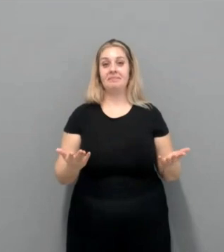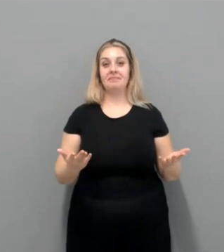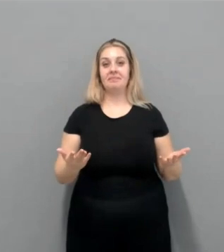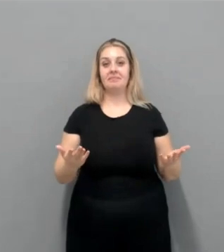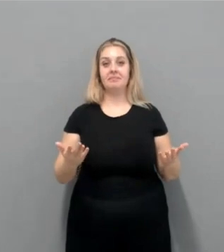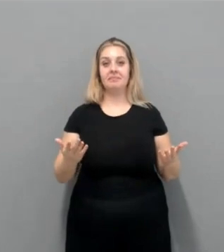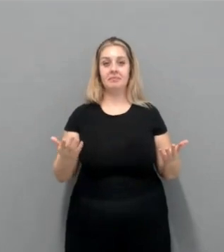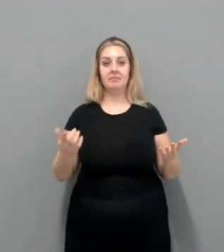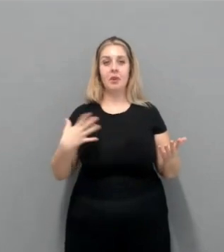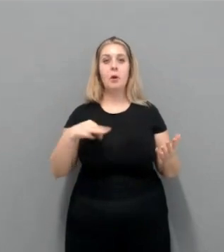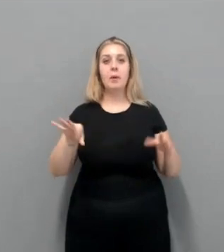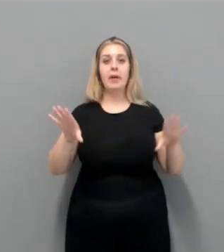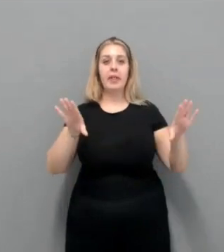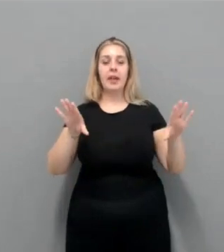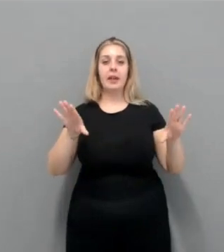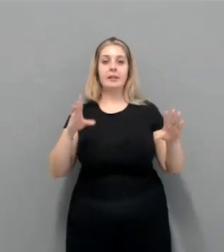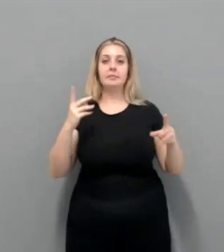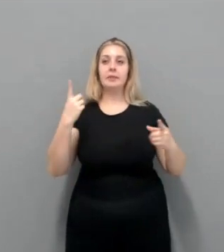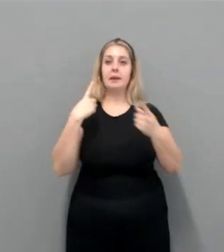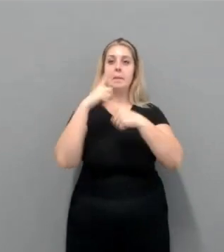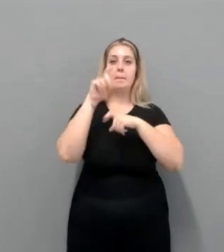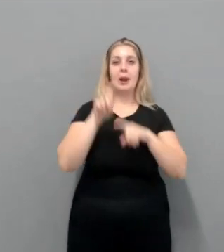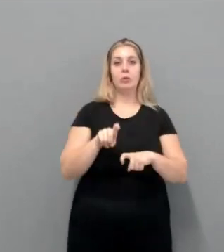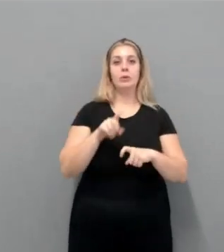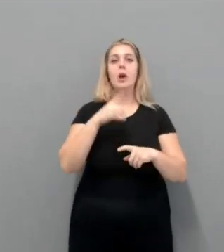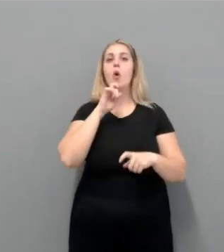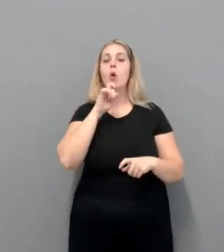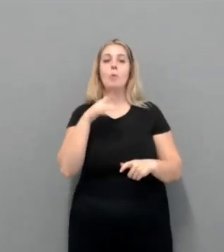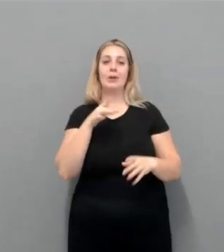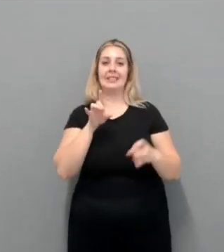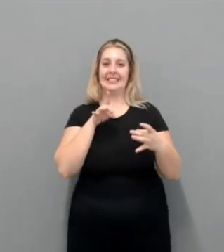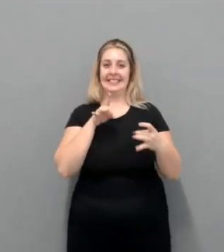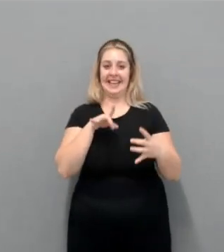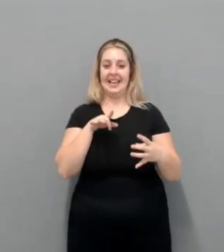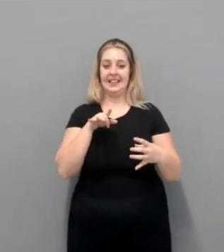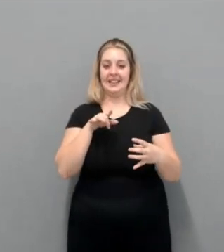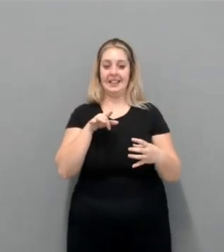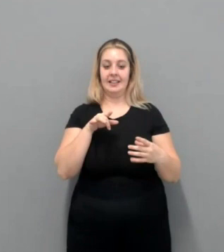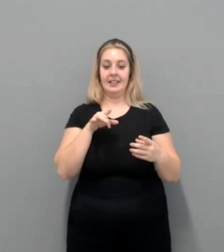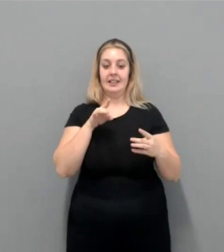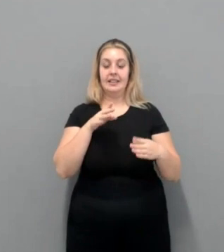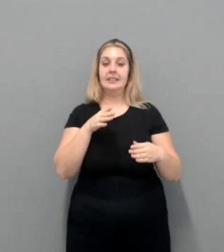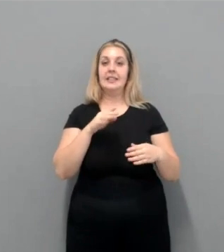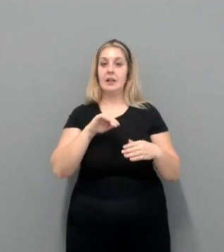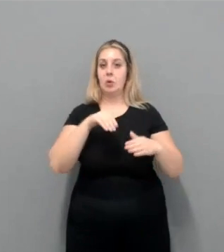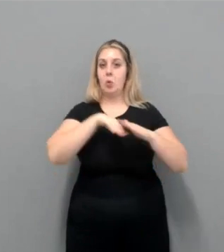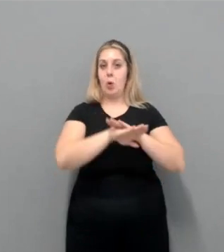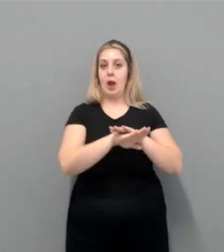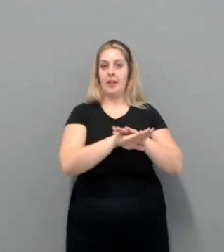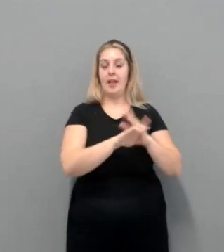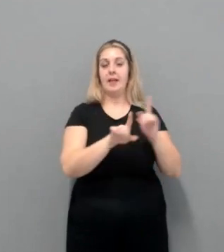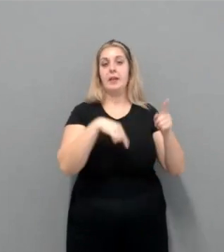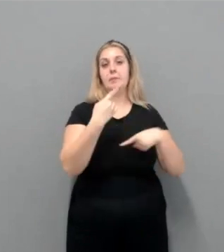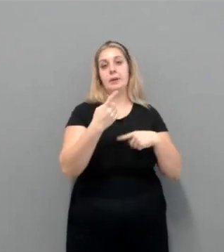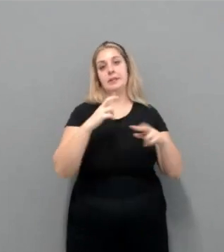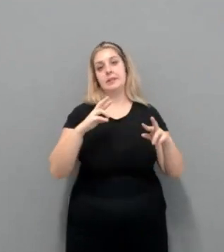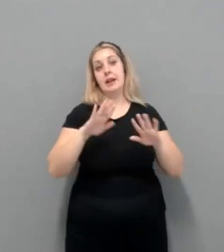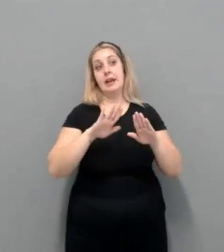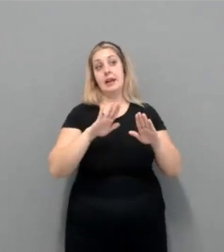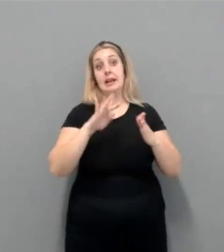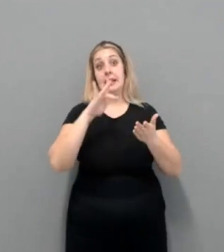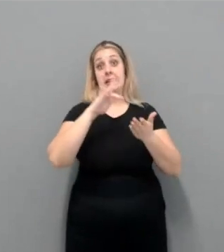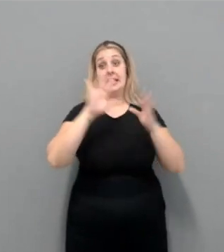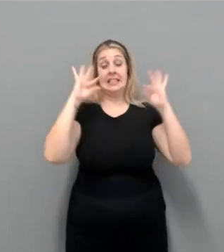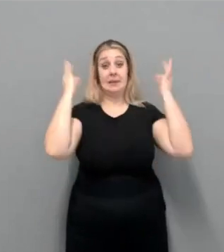la opción de realizar preguntas a través del chat, que se quedarán registradas para que podamos contestarlas al final